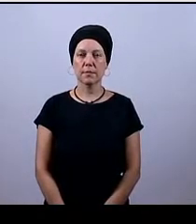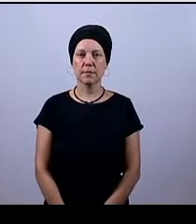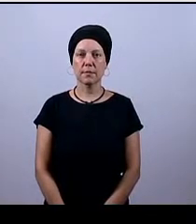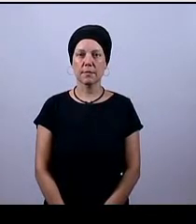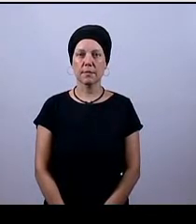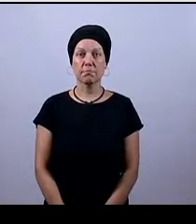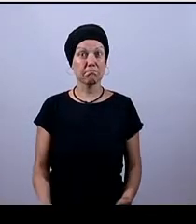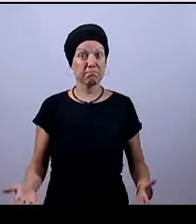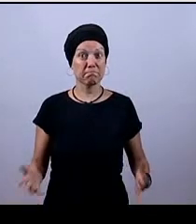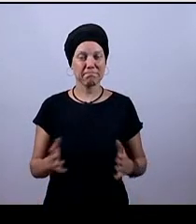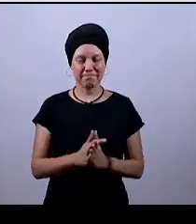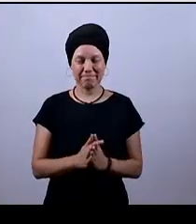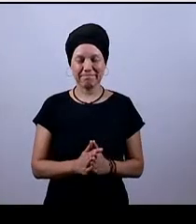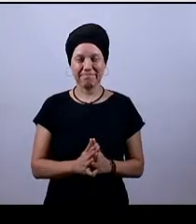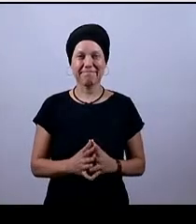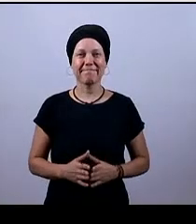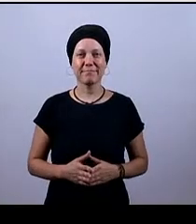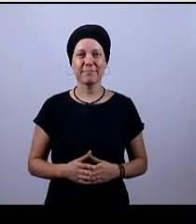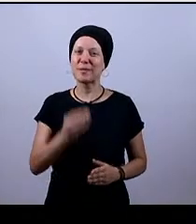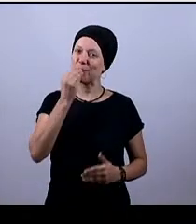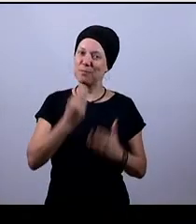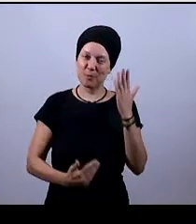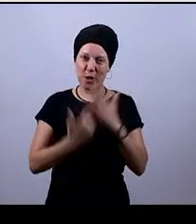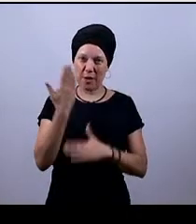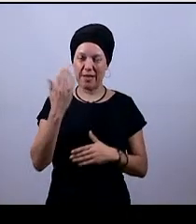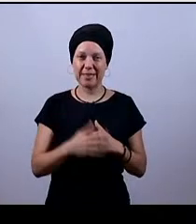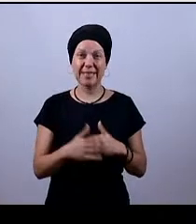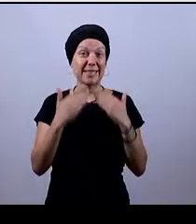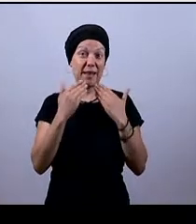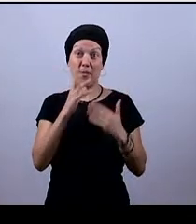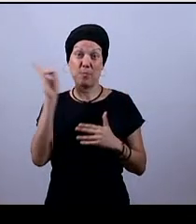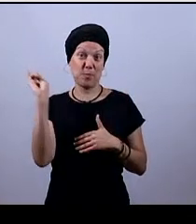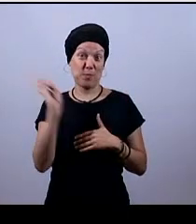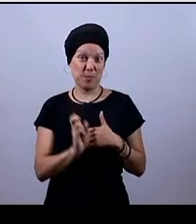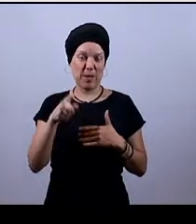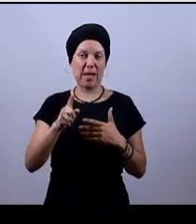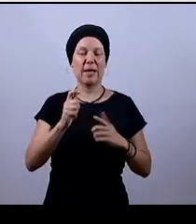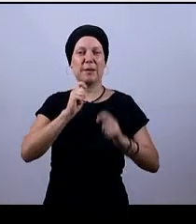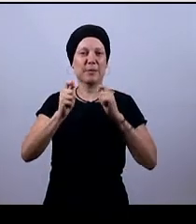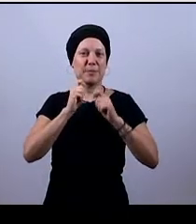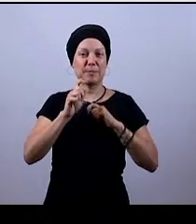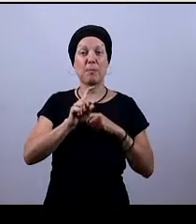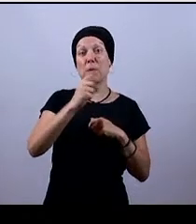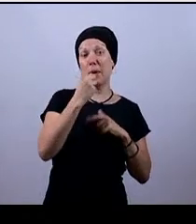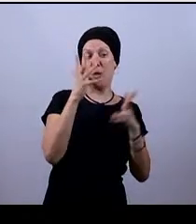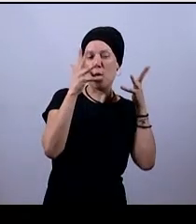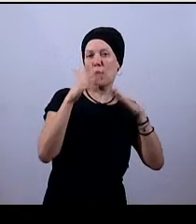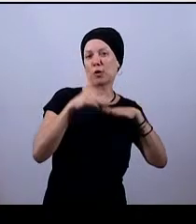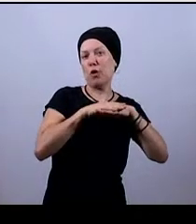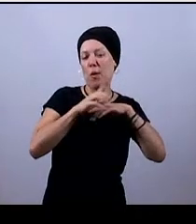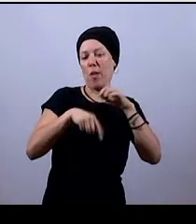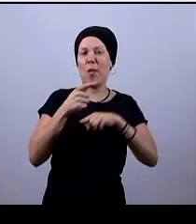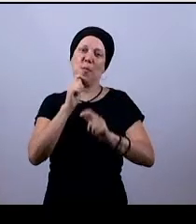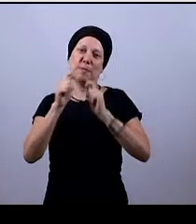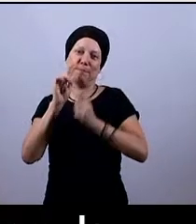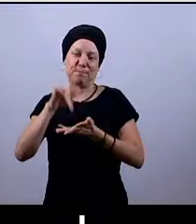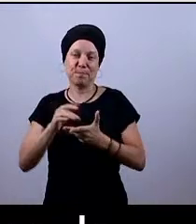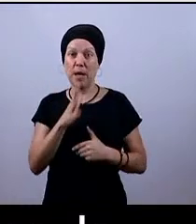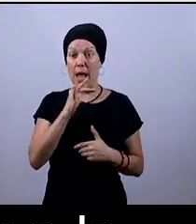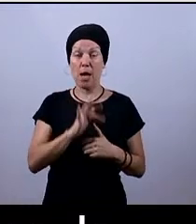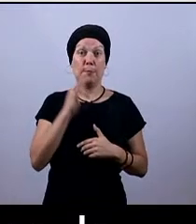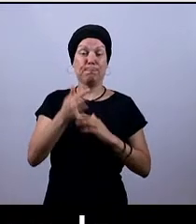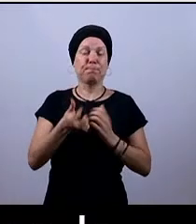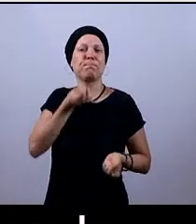¿Sí? ¿Estamos? Bien. Muy buenos días y gracias por asistir a la rueda de prensa posterior al Consejo de Gobierno. A continuación,